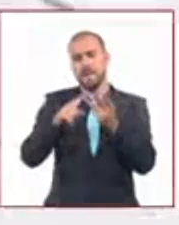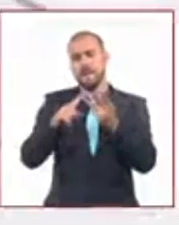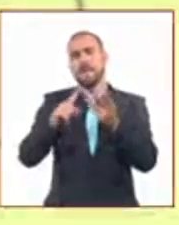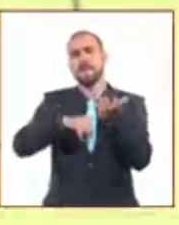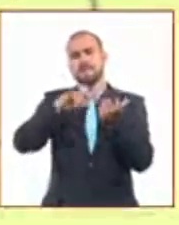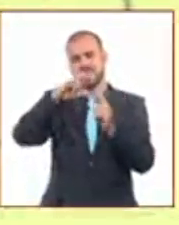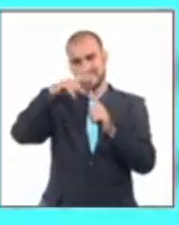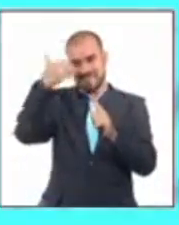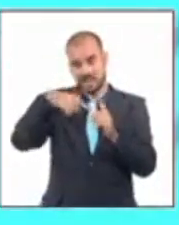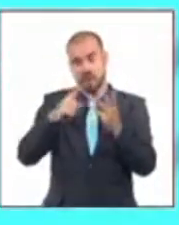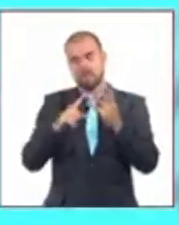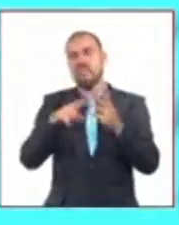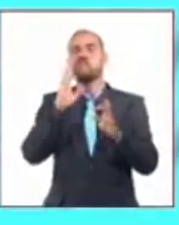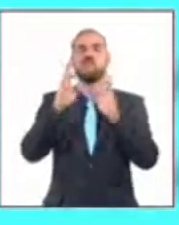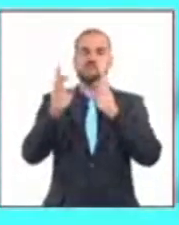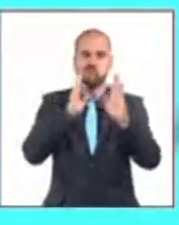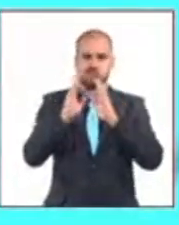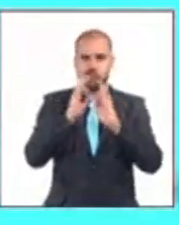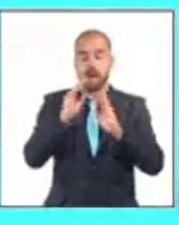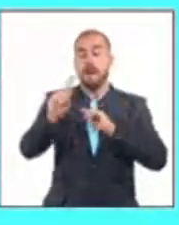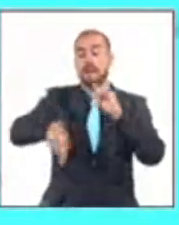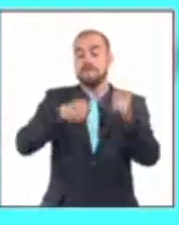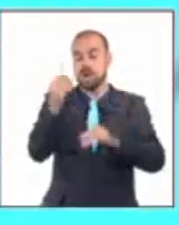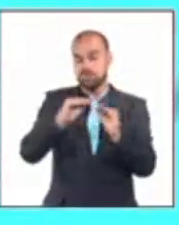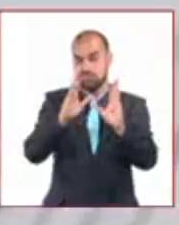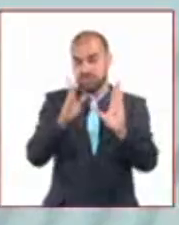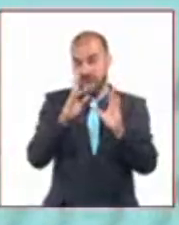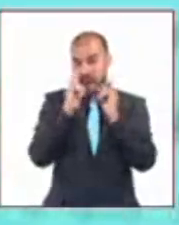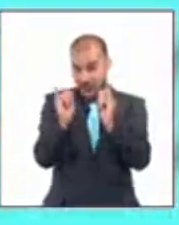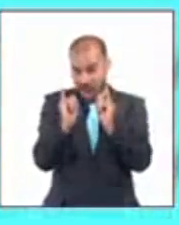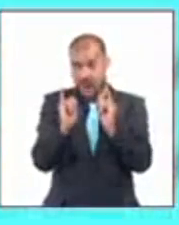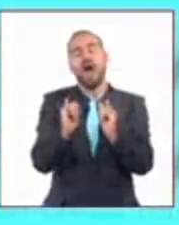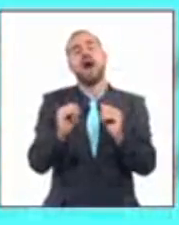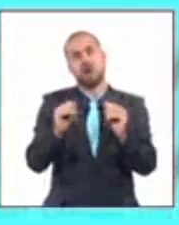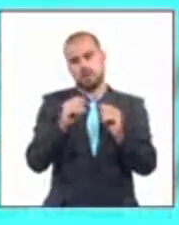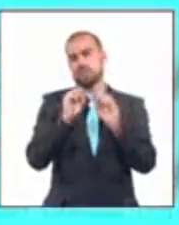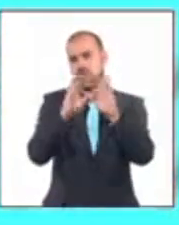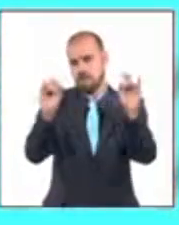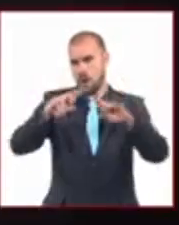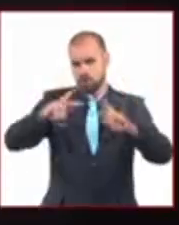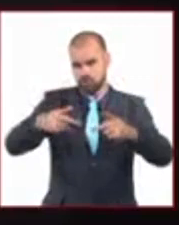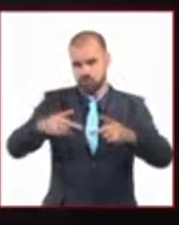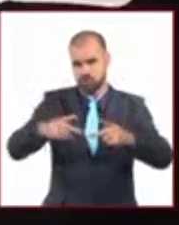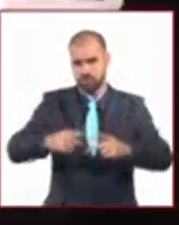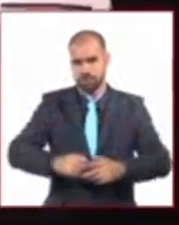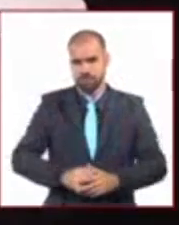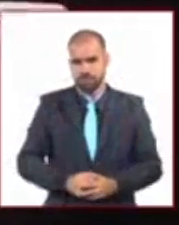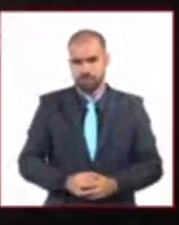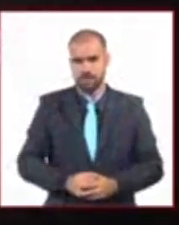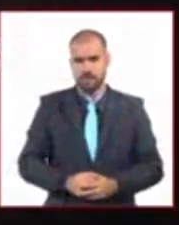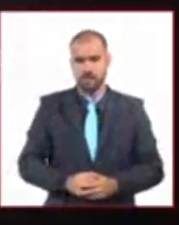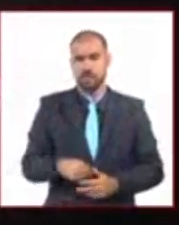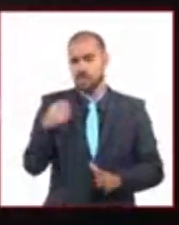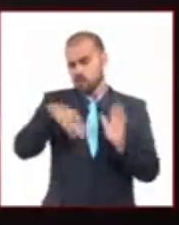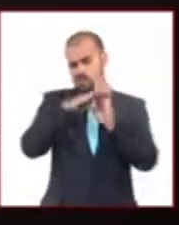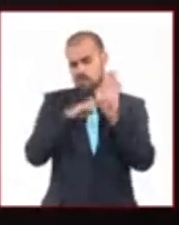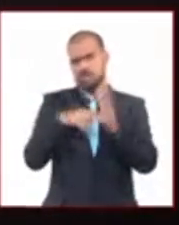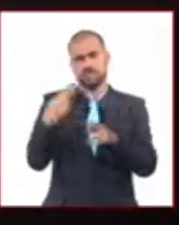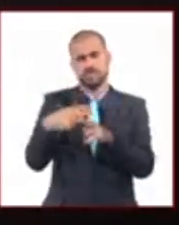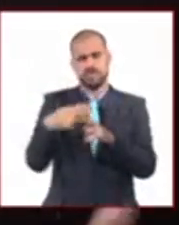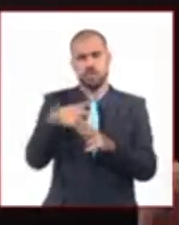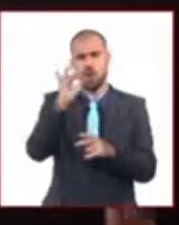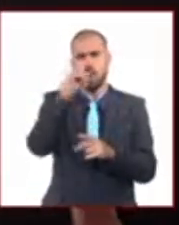retransmisión en la revista buenos días y por cubavisión internacional esto es con filo un espacio para mostrar